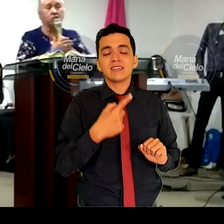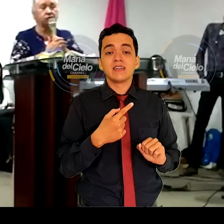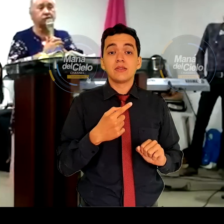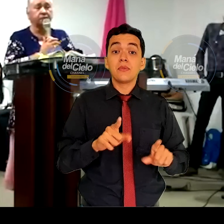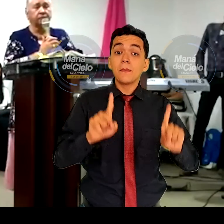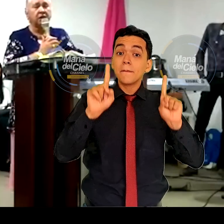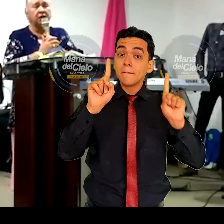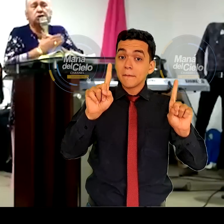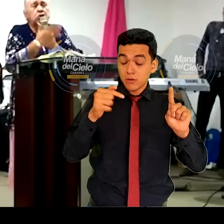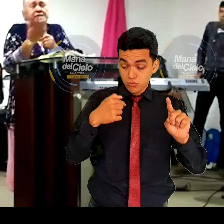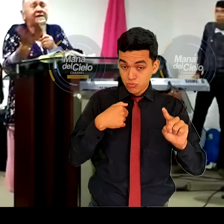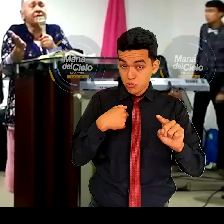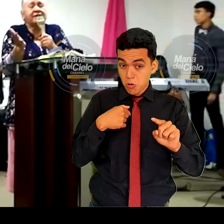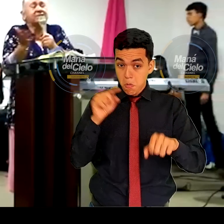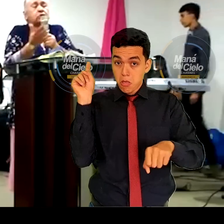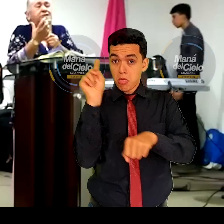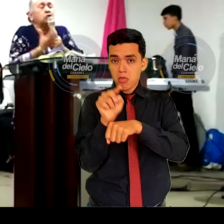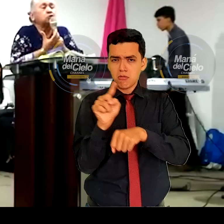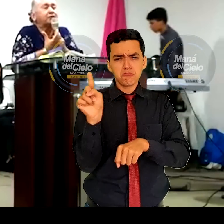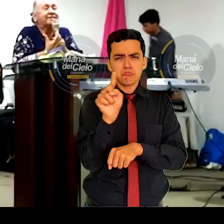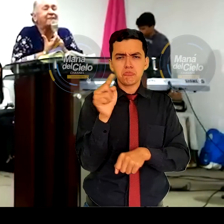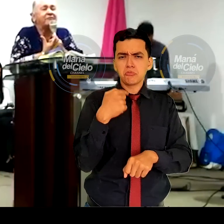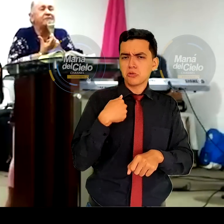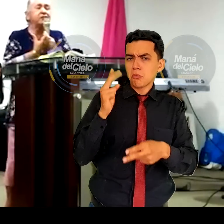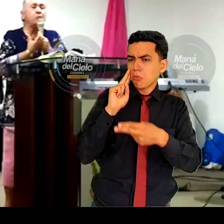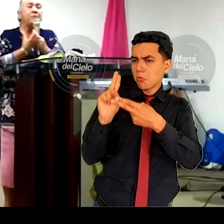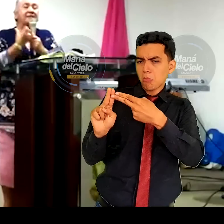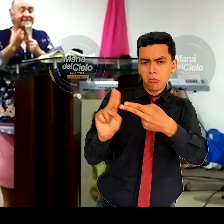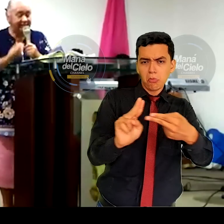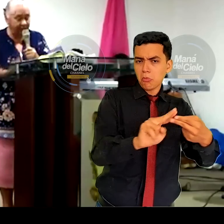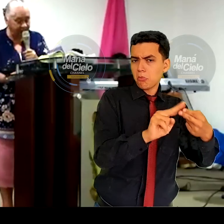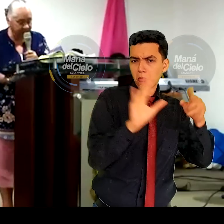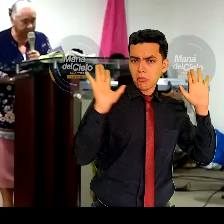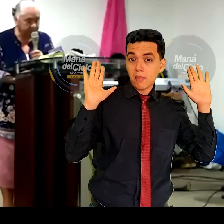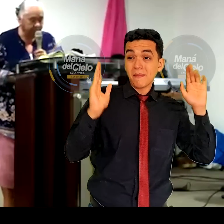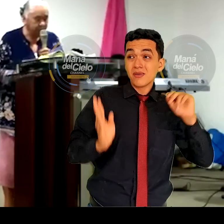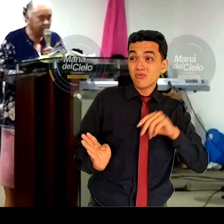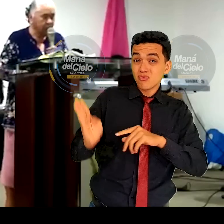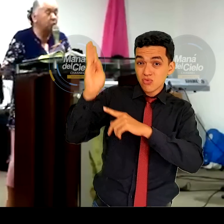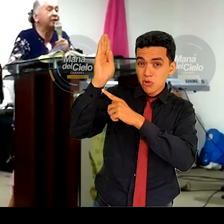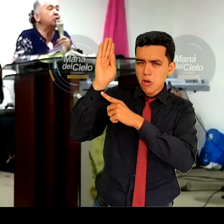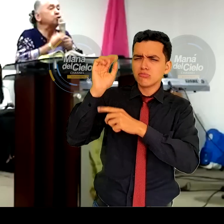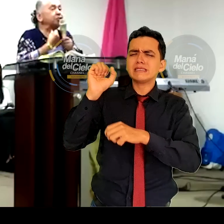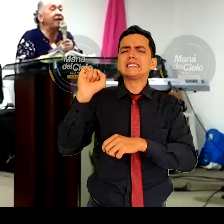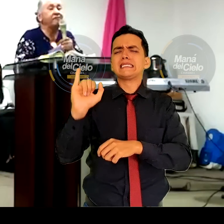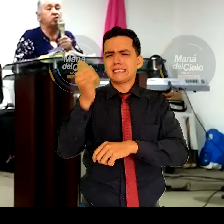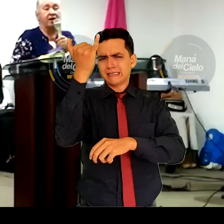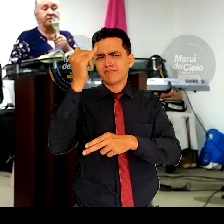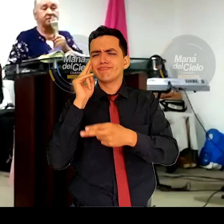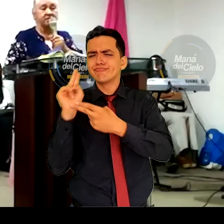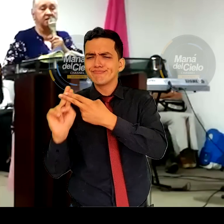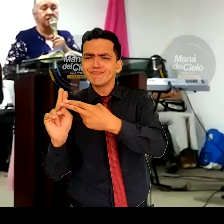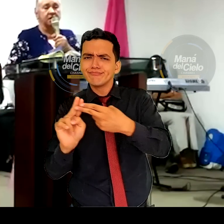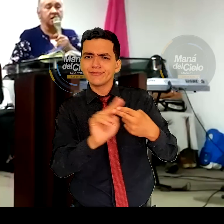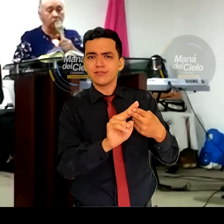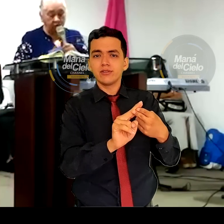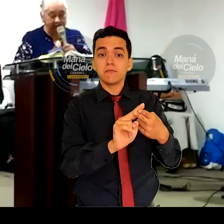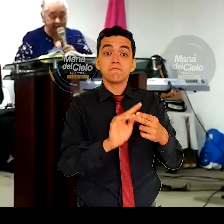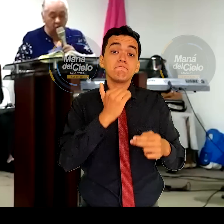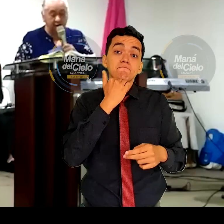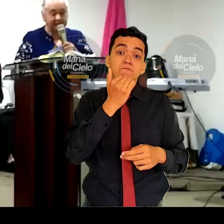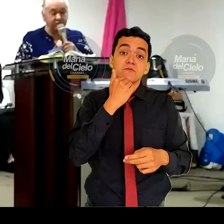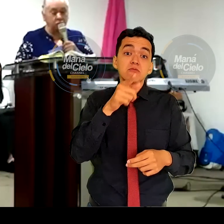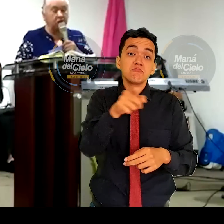conoce a todos. Y yo no sé qué situación usted está viviendo precisamente porque no sabe orar. En